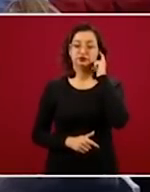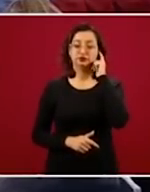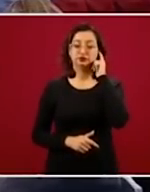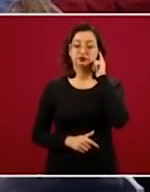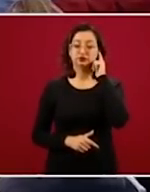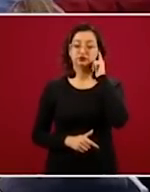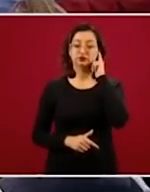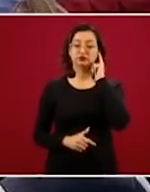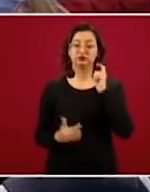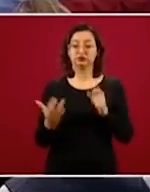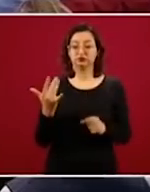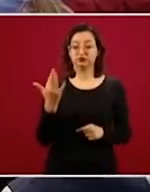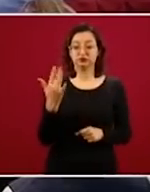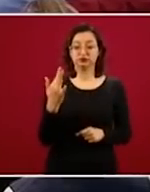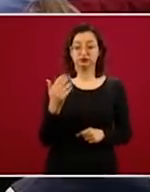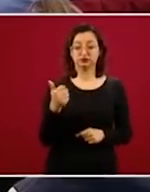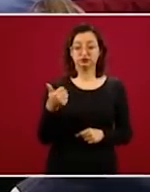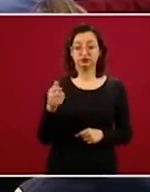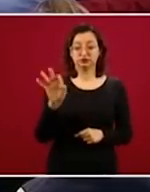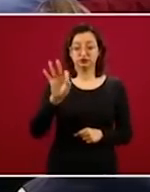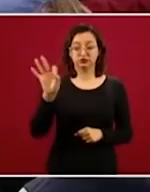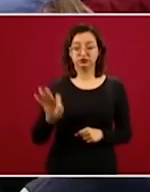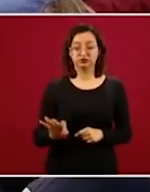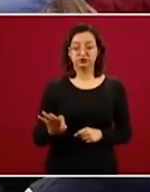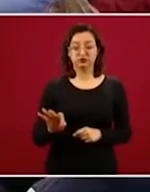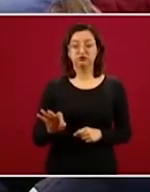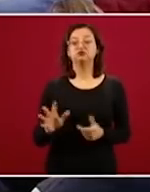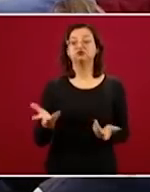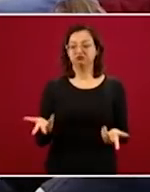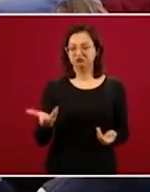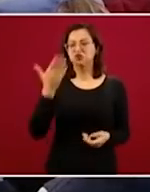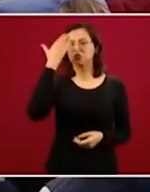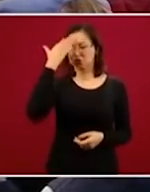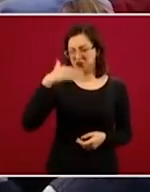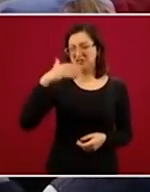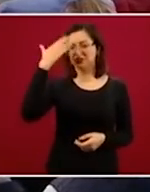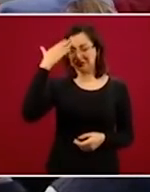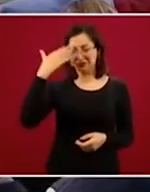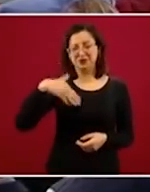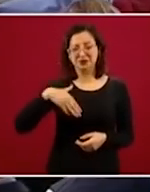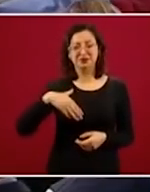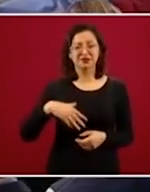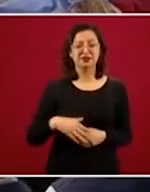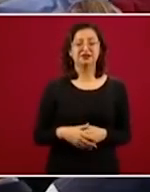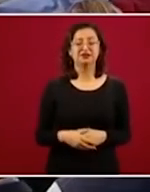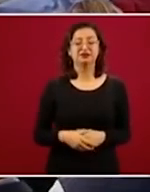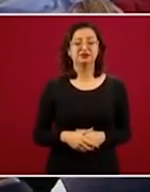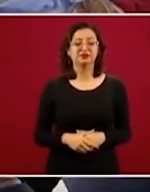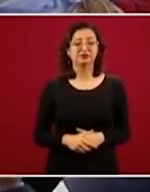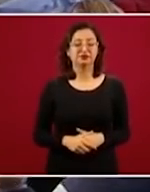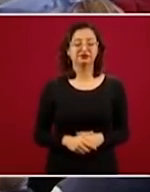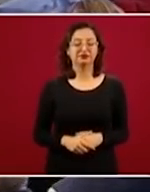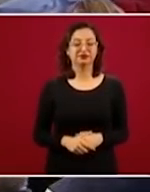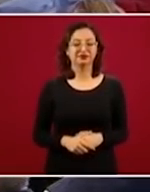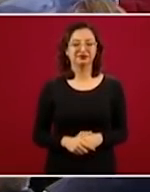56% sí sí sí sí ya lo sé todo eso pero este